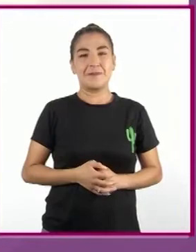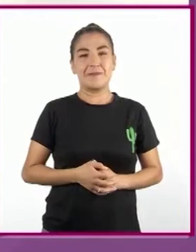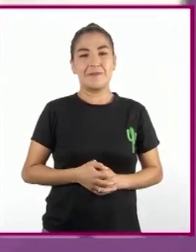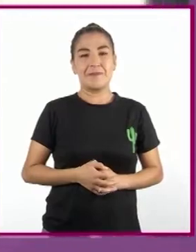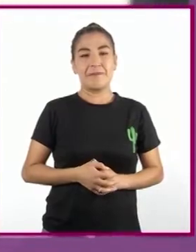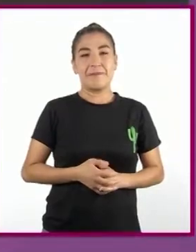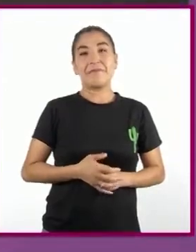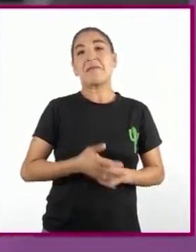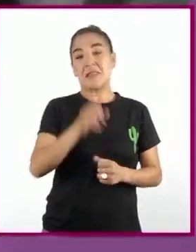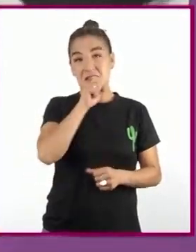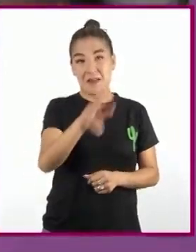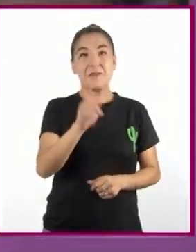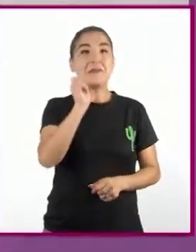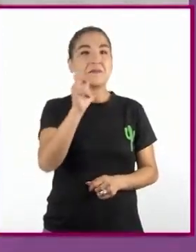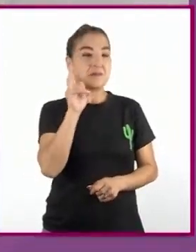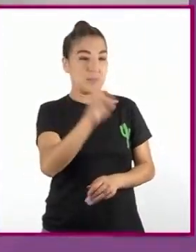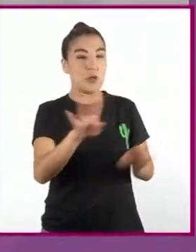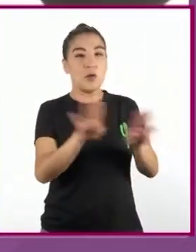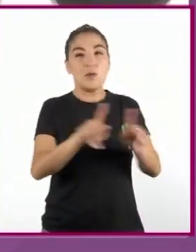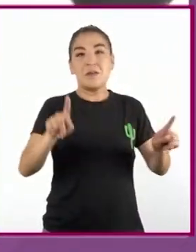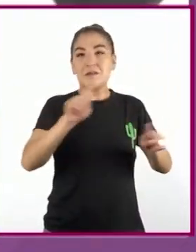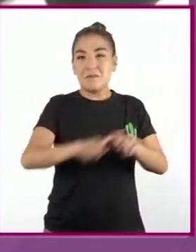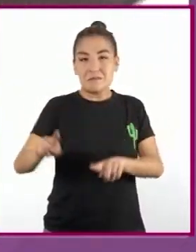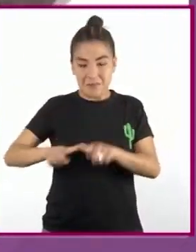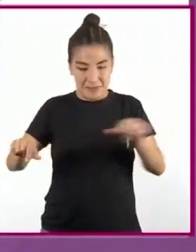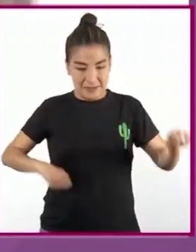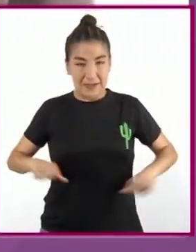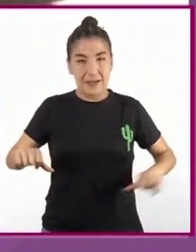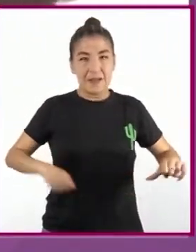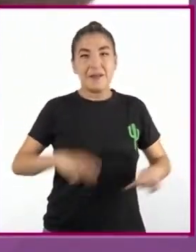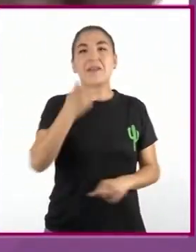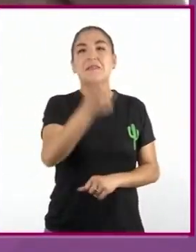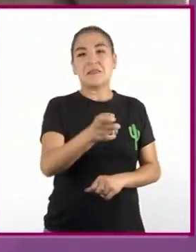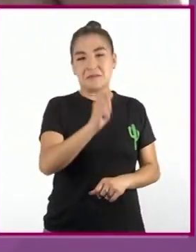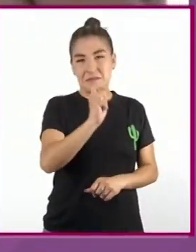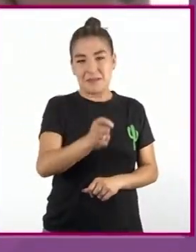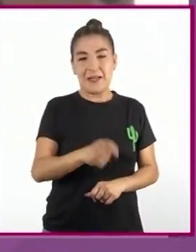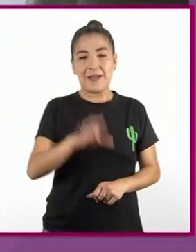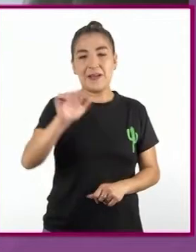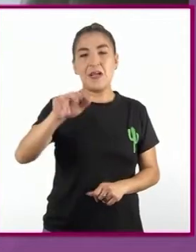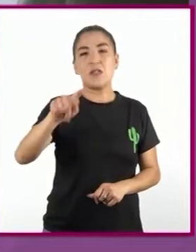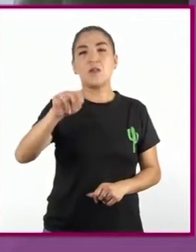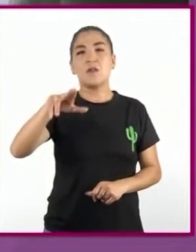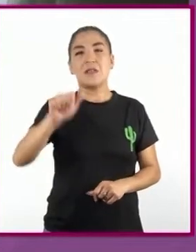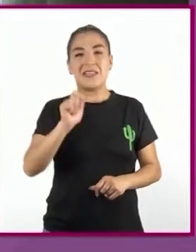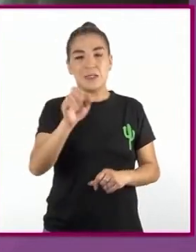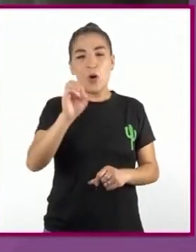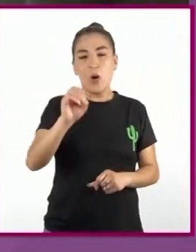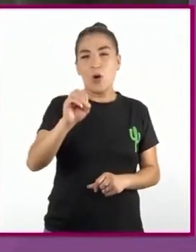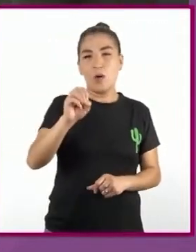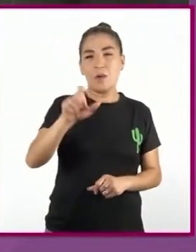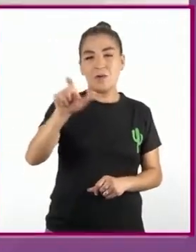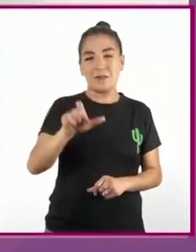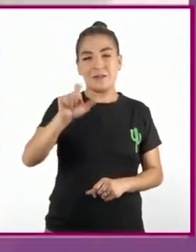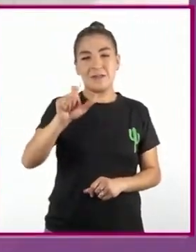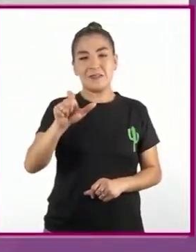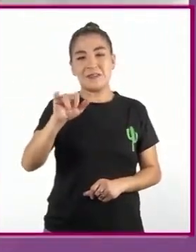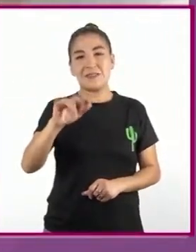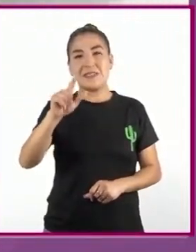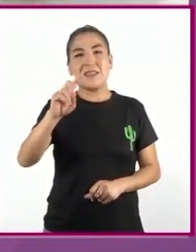Se sabe que la actividad económica predominante en Cantona fue el intercambio de obsidiana que se obtenía de los cerros